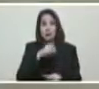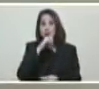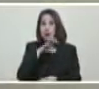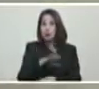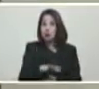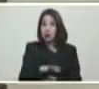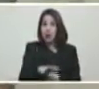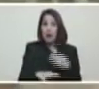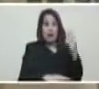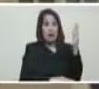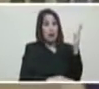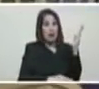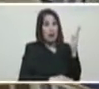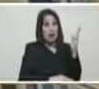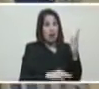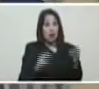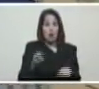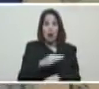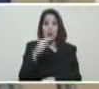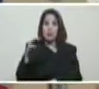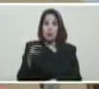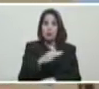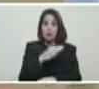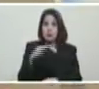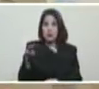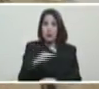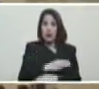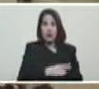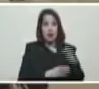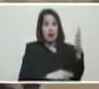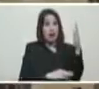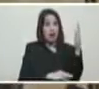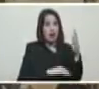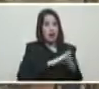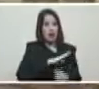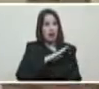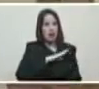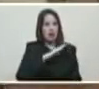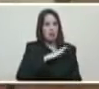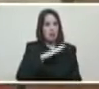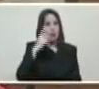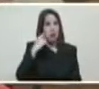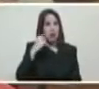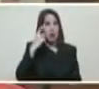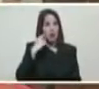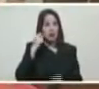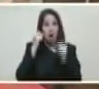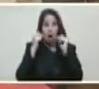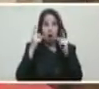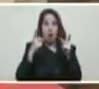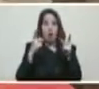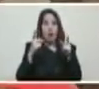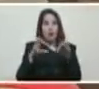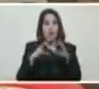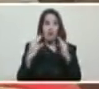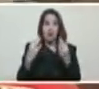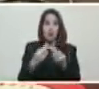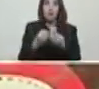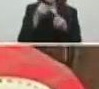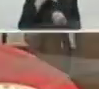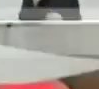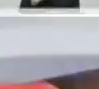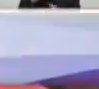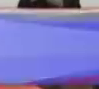Lara con la música larense y qué sorpresa esta familia tan bella que le vamos a